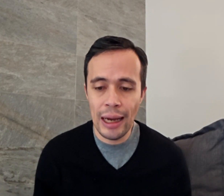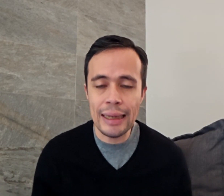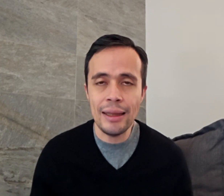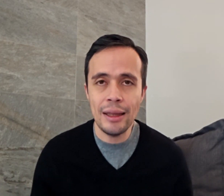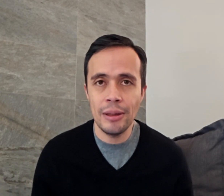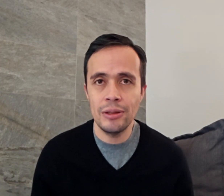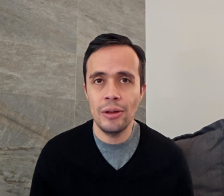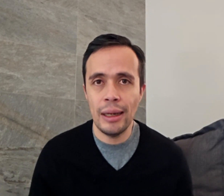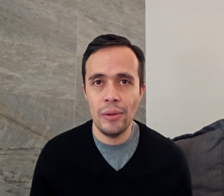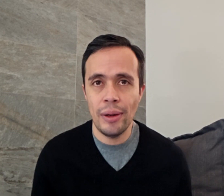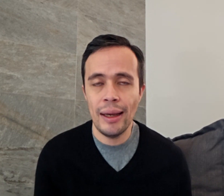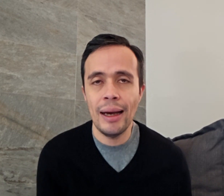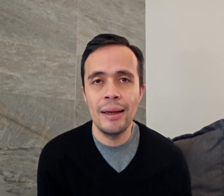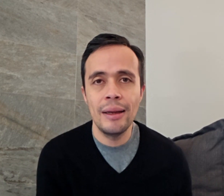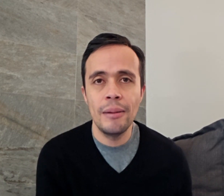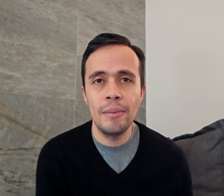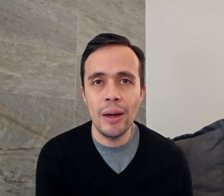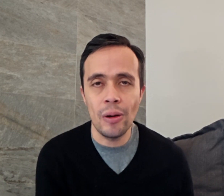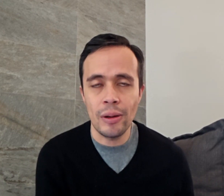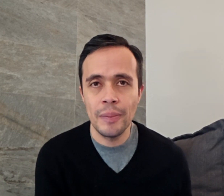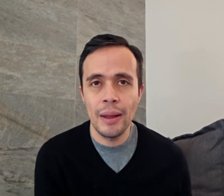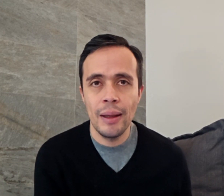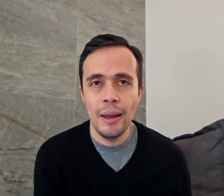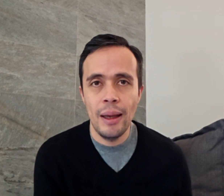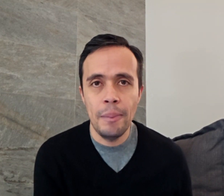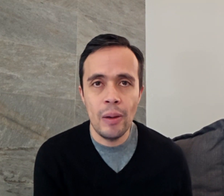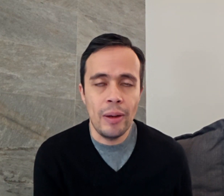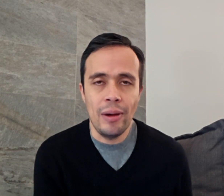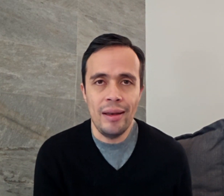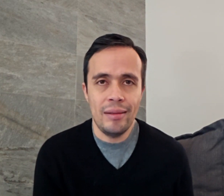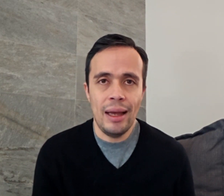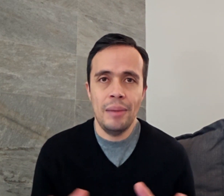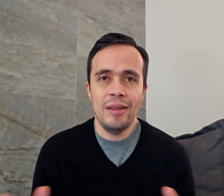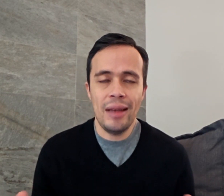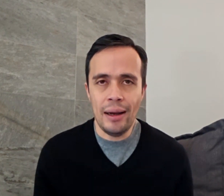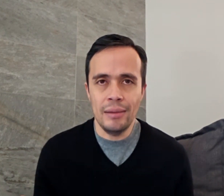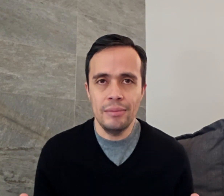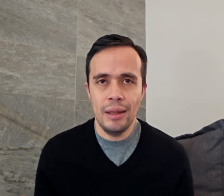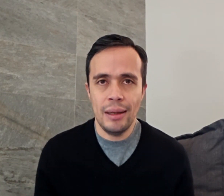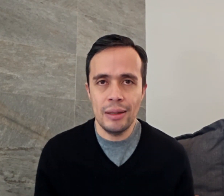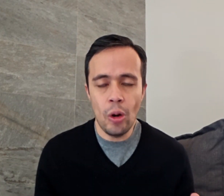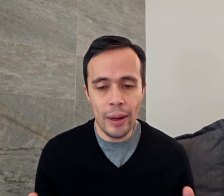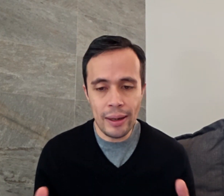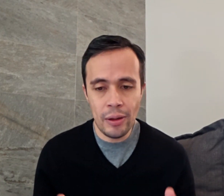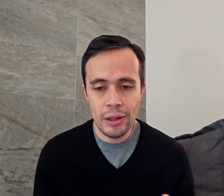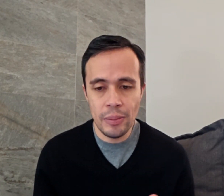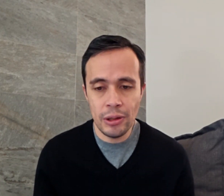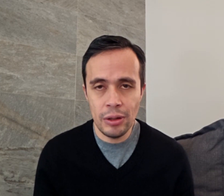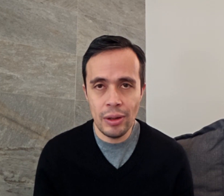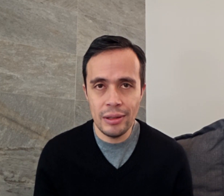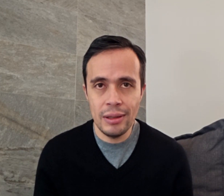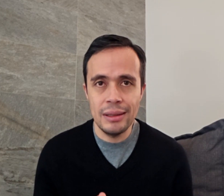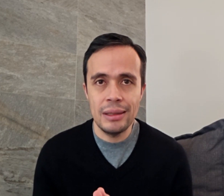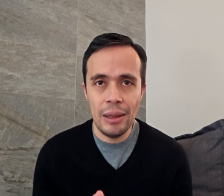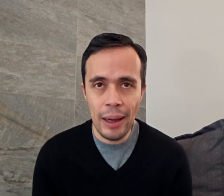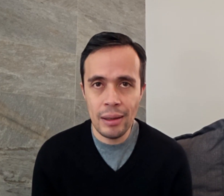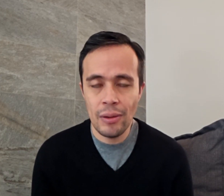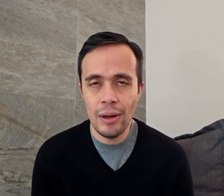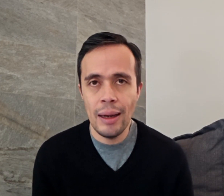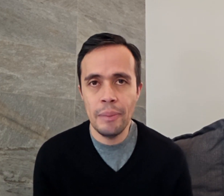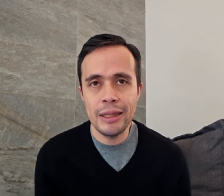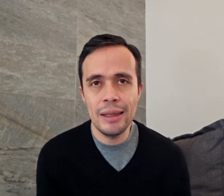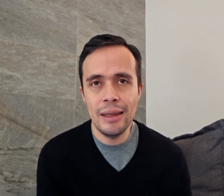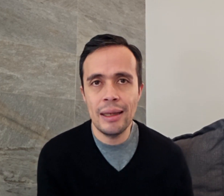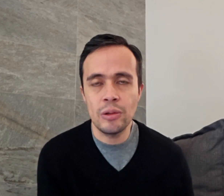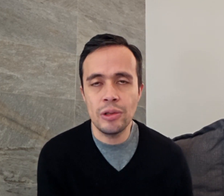versión, una intervención quirúrgica menor. Pero bueno, ahí está el mensaje. Mientras gobernadores opositores sí van